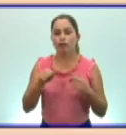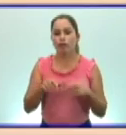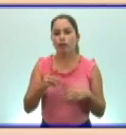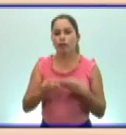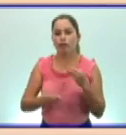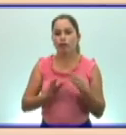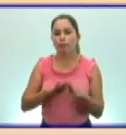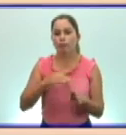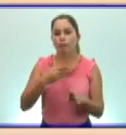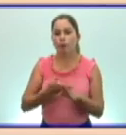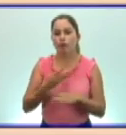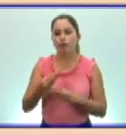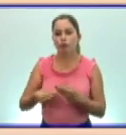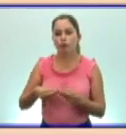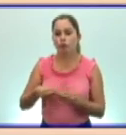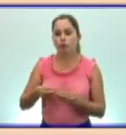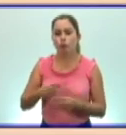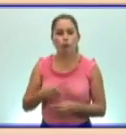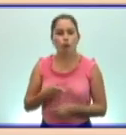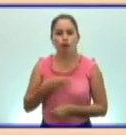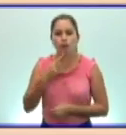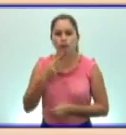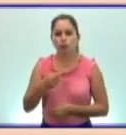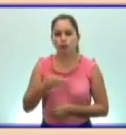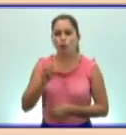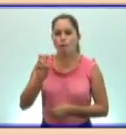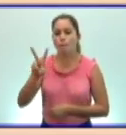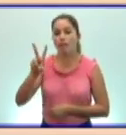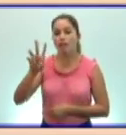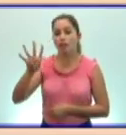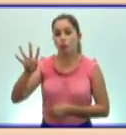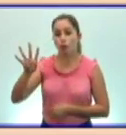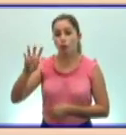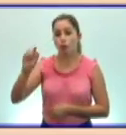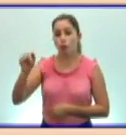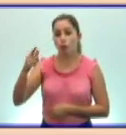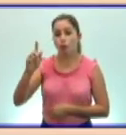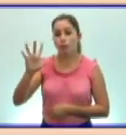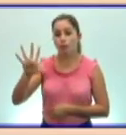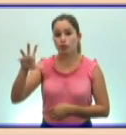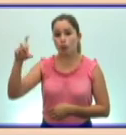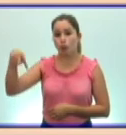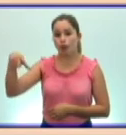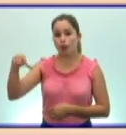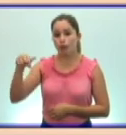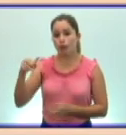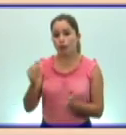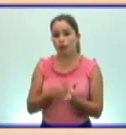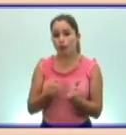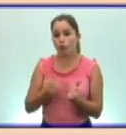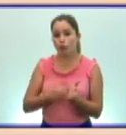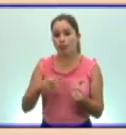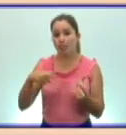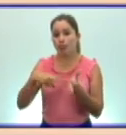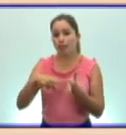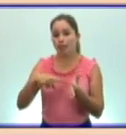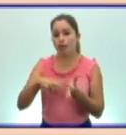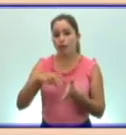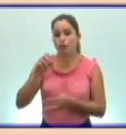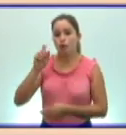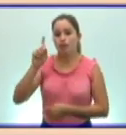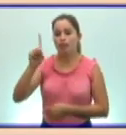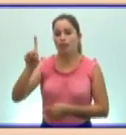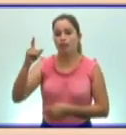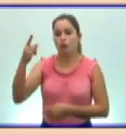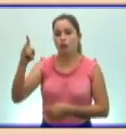sustituido, quedaría que 24,5 gramos de este soluto dividido por 194, que es la masa